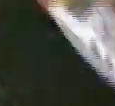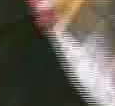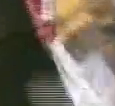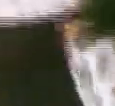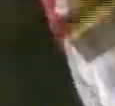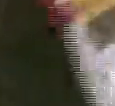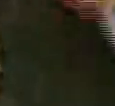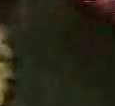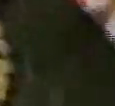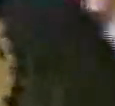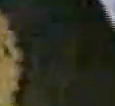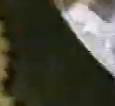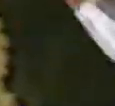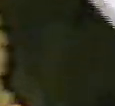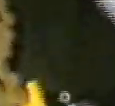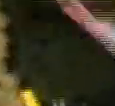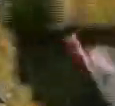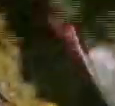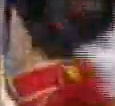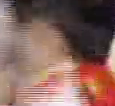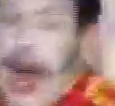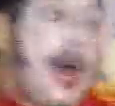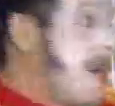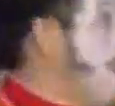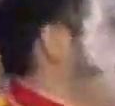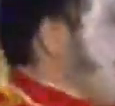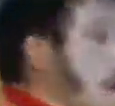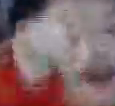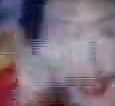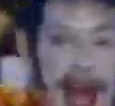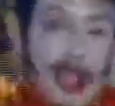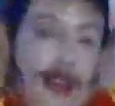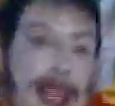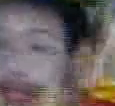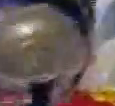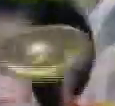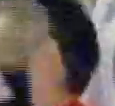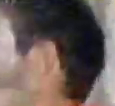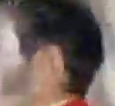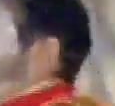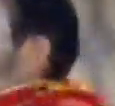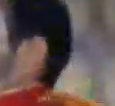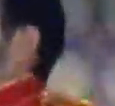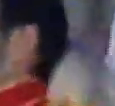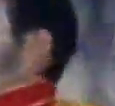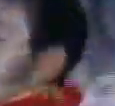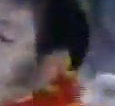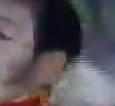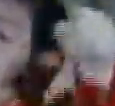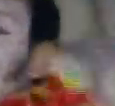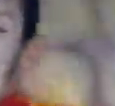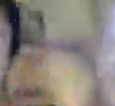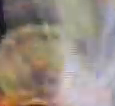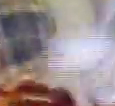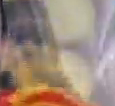carnaval. Que llevo aquí en mi alma, Santa Cruz. Mi razón de ser murguero siempre ha sido